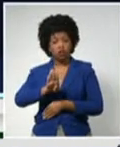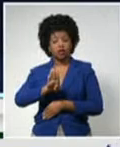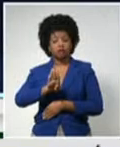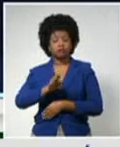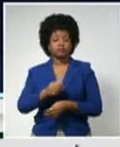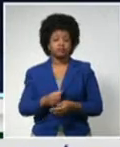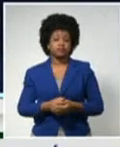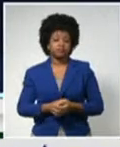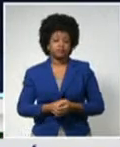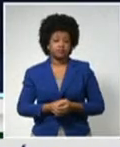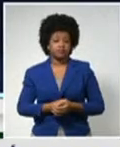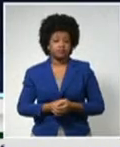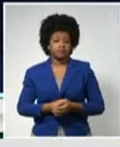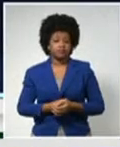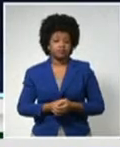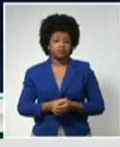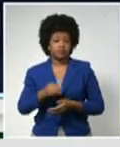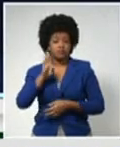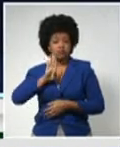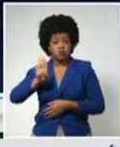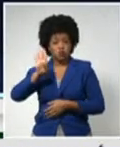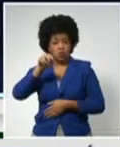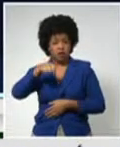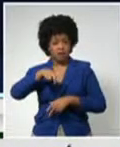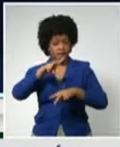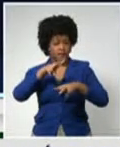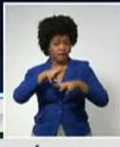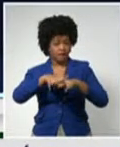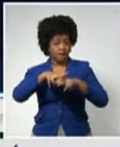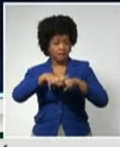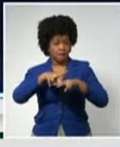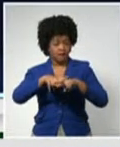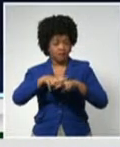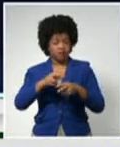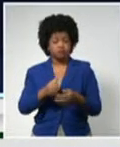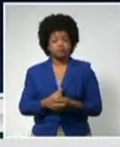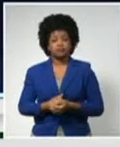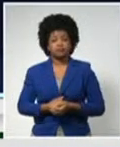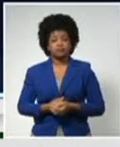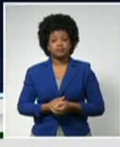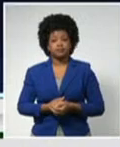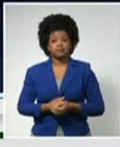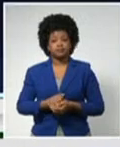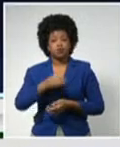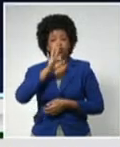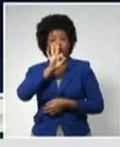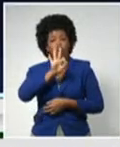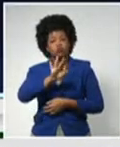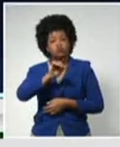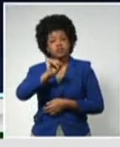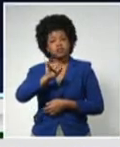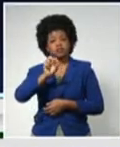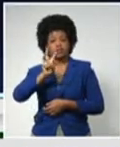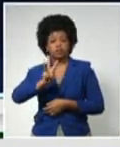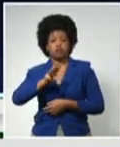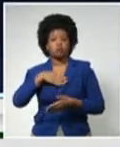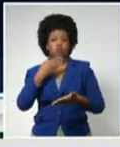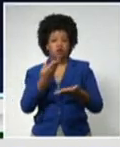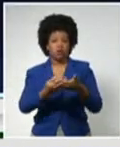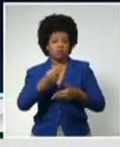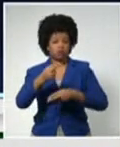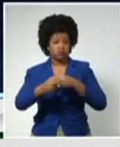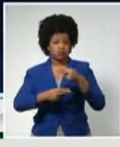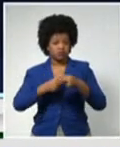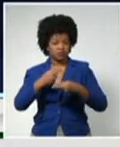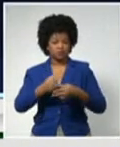de Medicina Tropical Pedro Curí, los del Centro Provincial con 863 muestras, los del